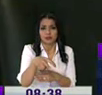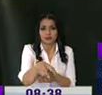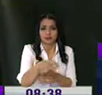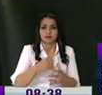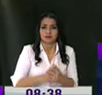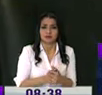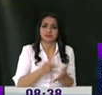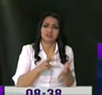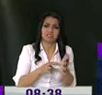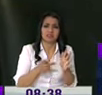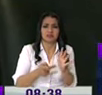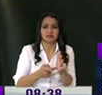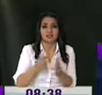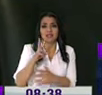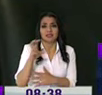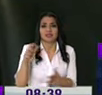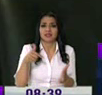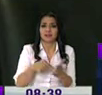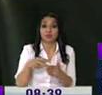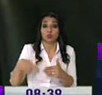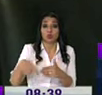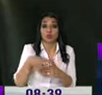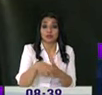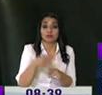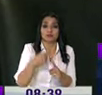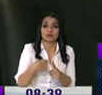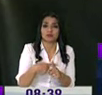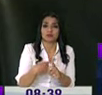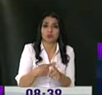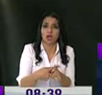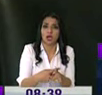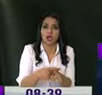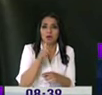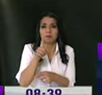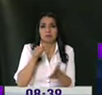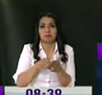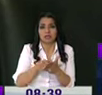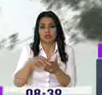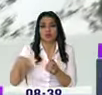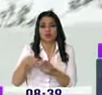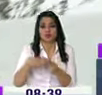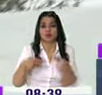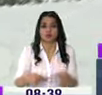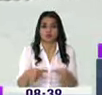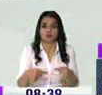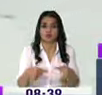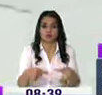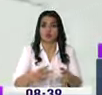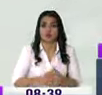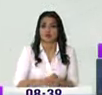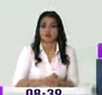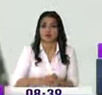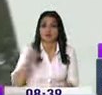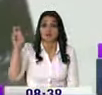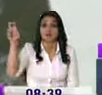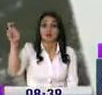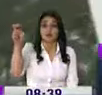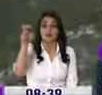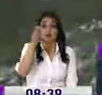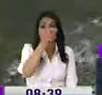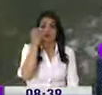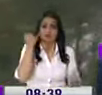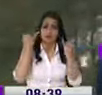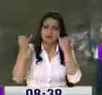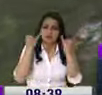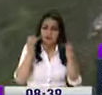son alrededor de 30.000 turistas mensuales y 1.000 turistas diarios. Desde el teleférico se implementaron iniciativas para